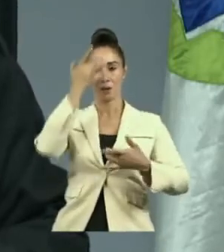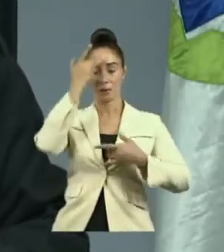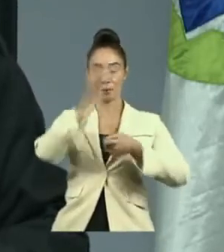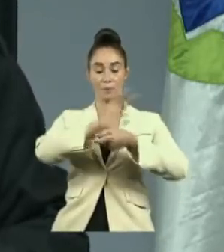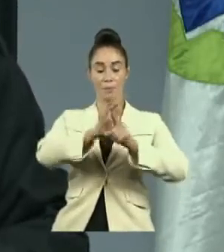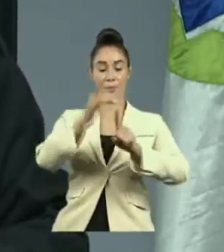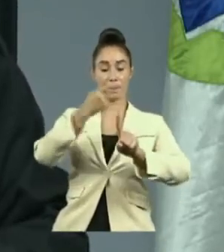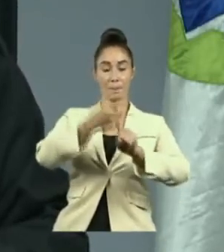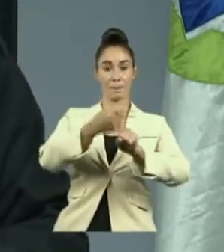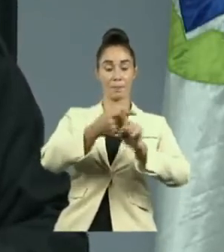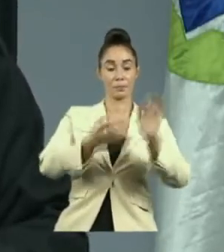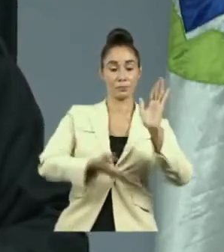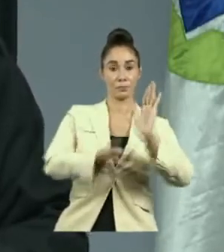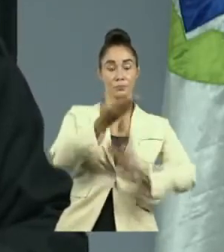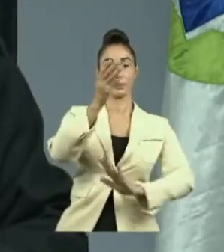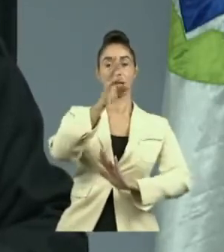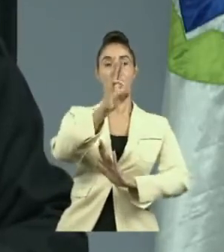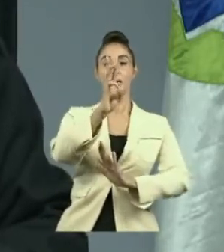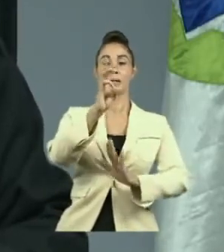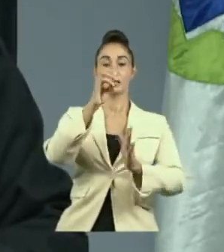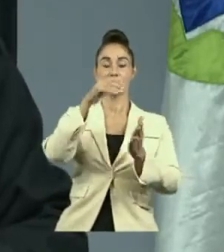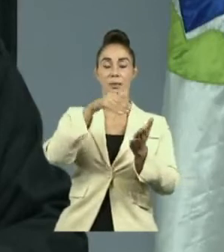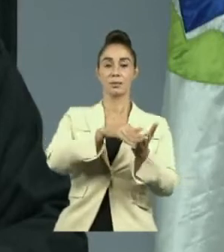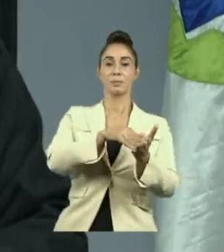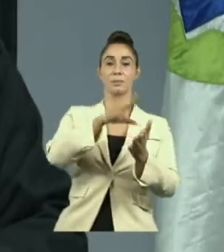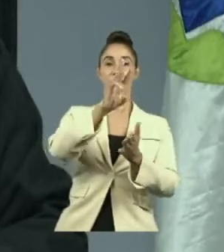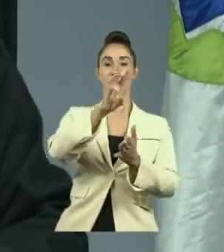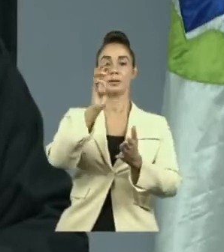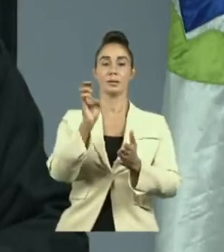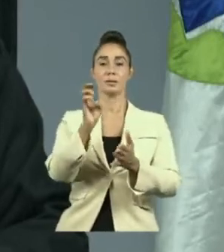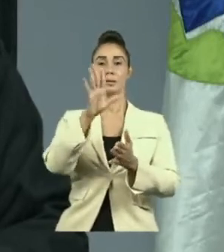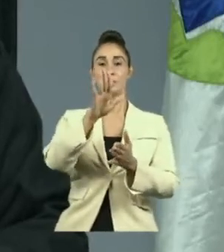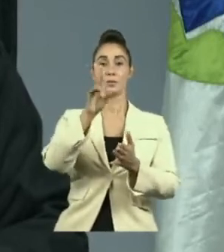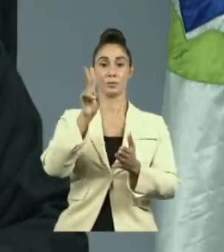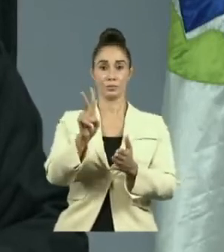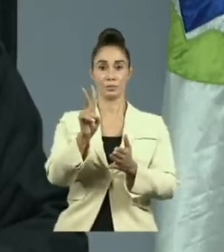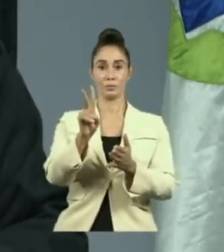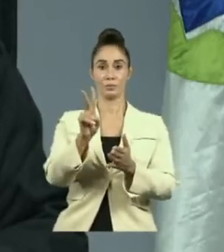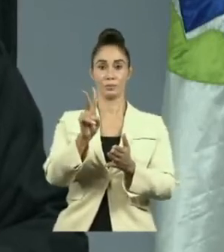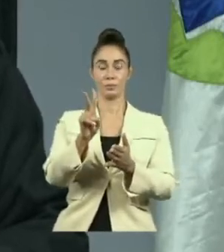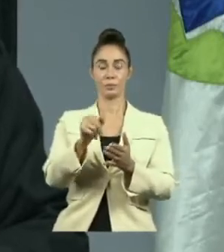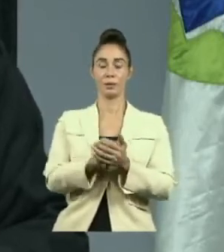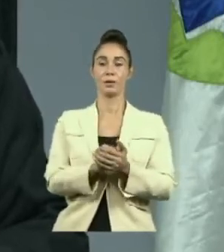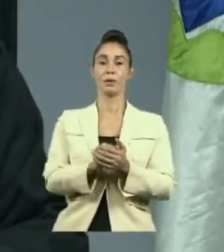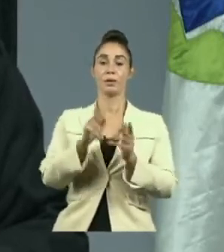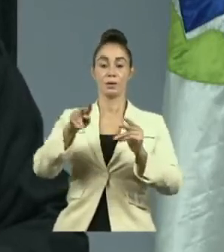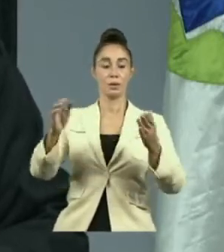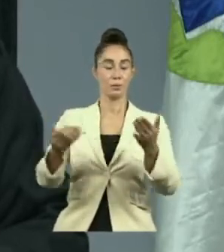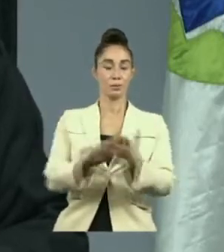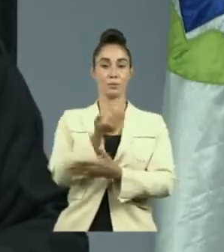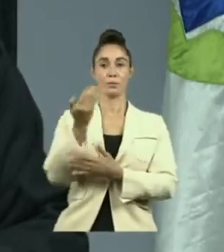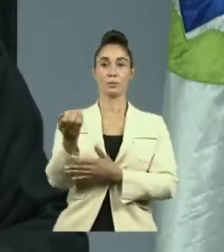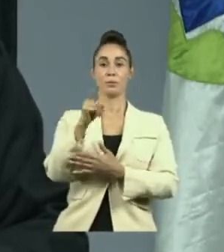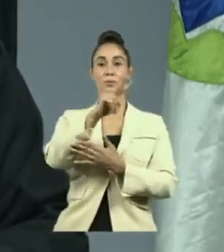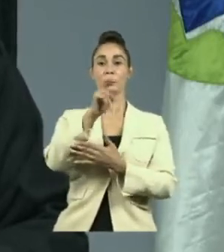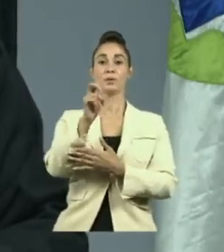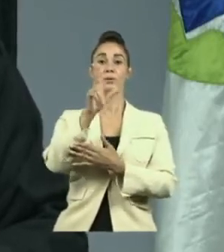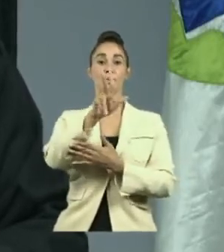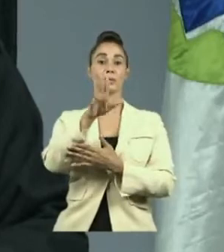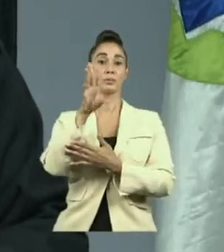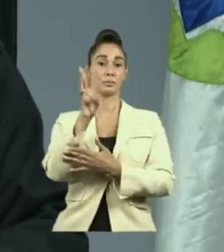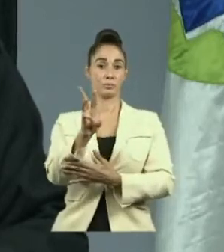a seis mil 652 casos nuevos 236